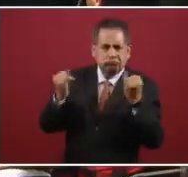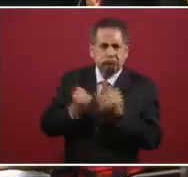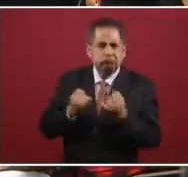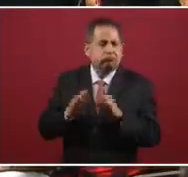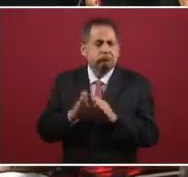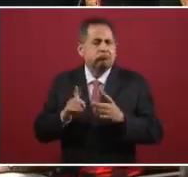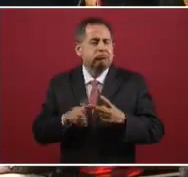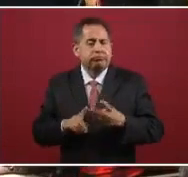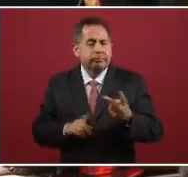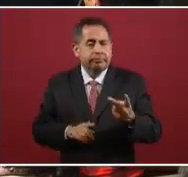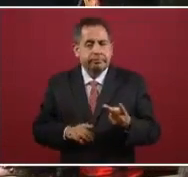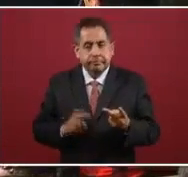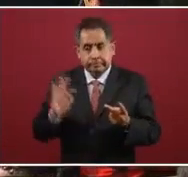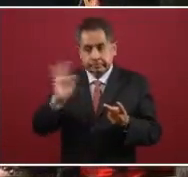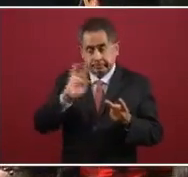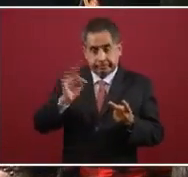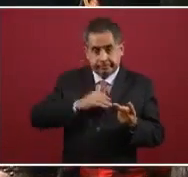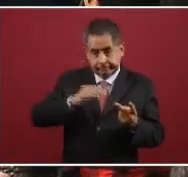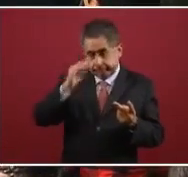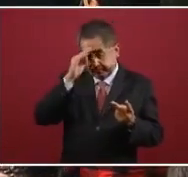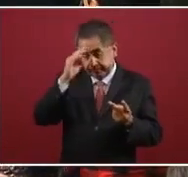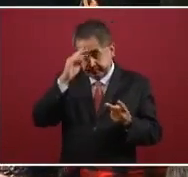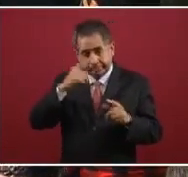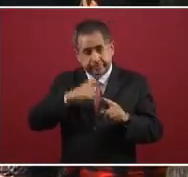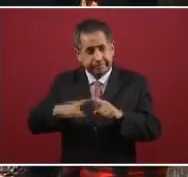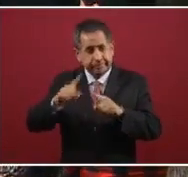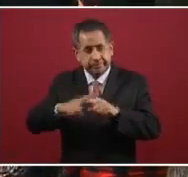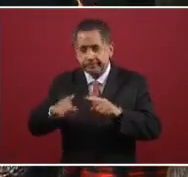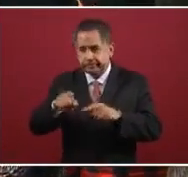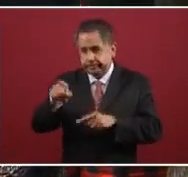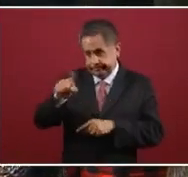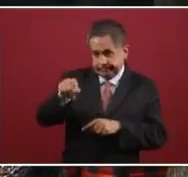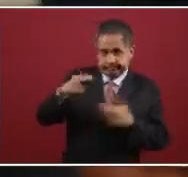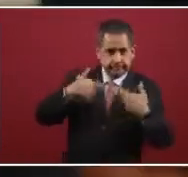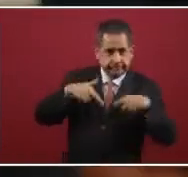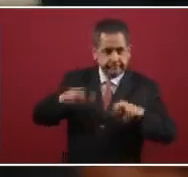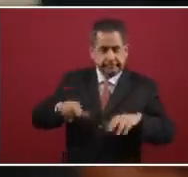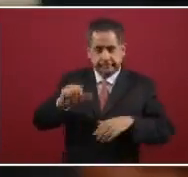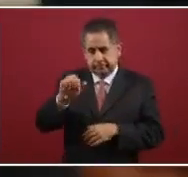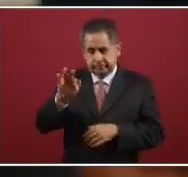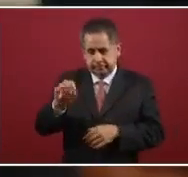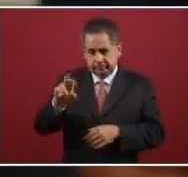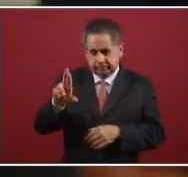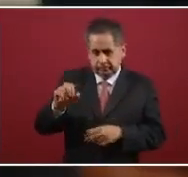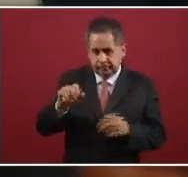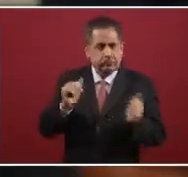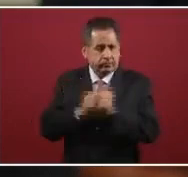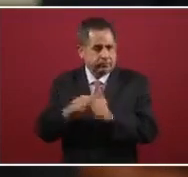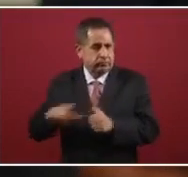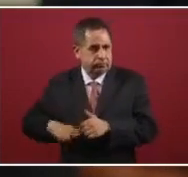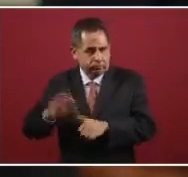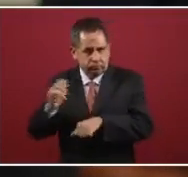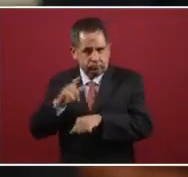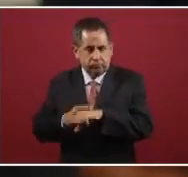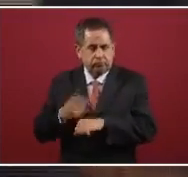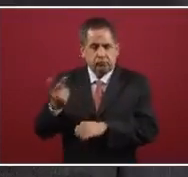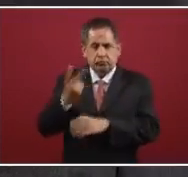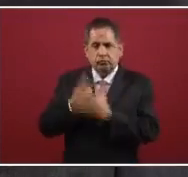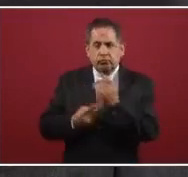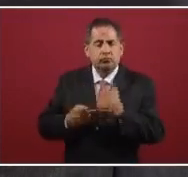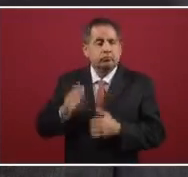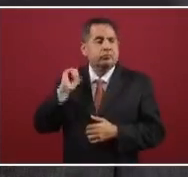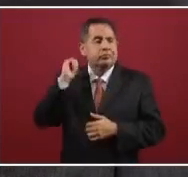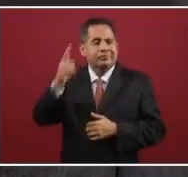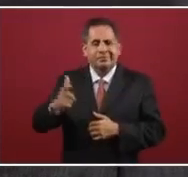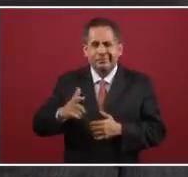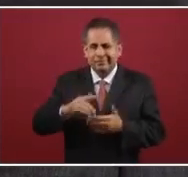Y si han pensado, tanto los representantes de las Afores como las propias autoridades del gobierno federal, en alguna estrategia,